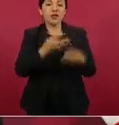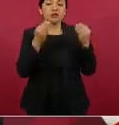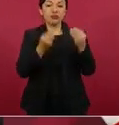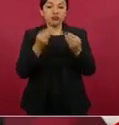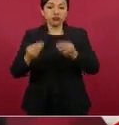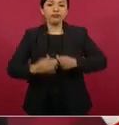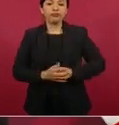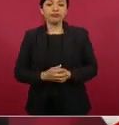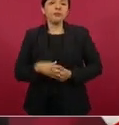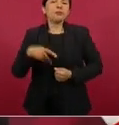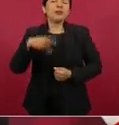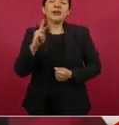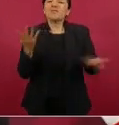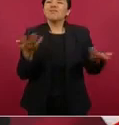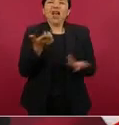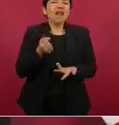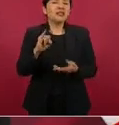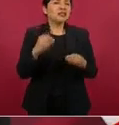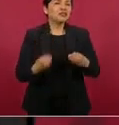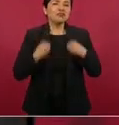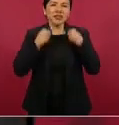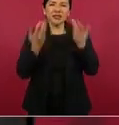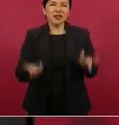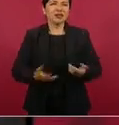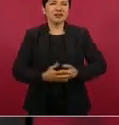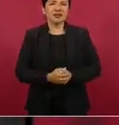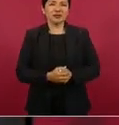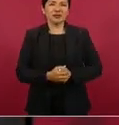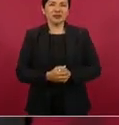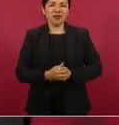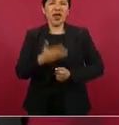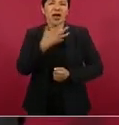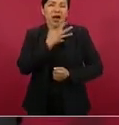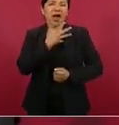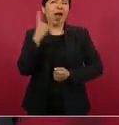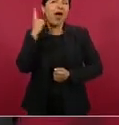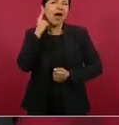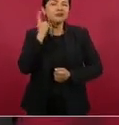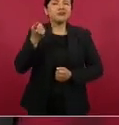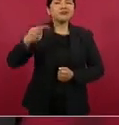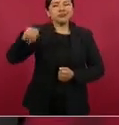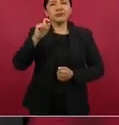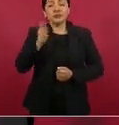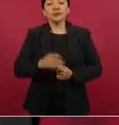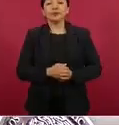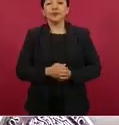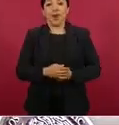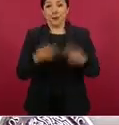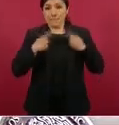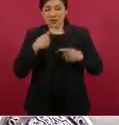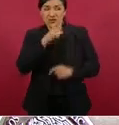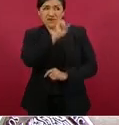Pero así es la vida. Hay un dicho según el cual el hijo de los